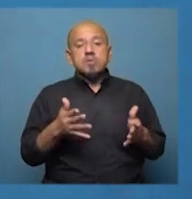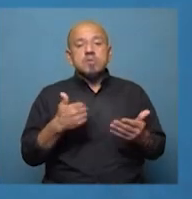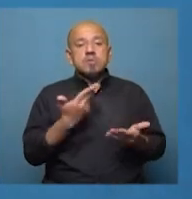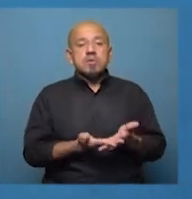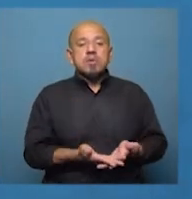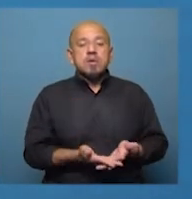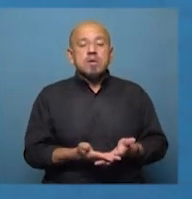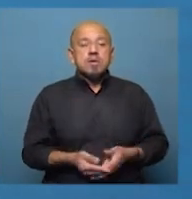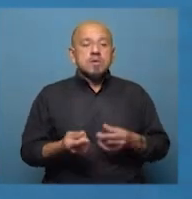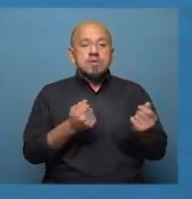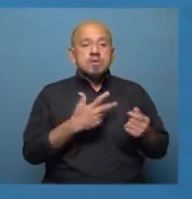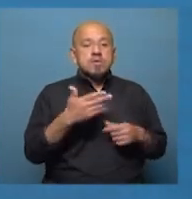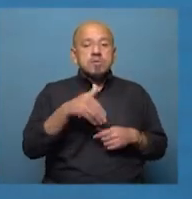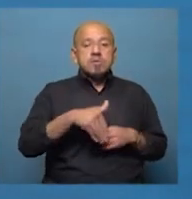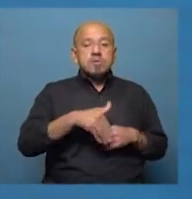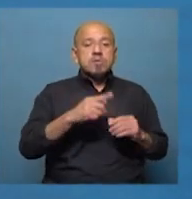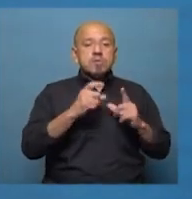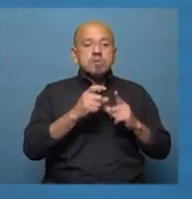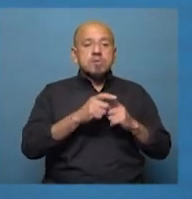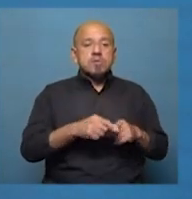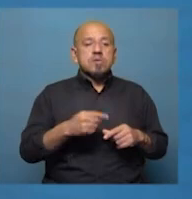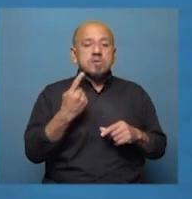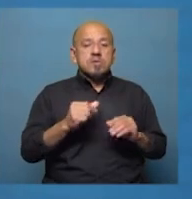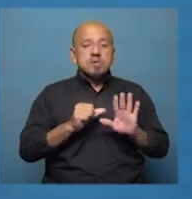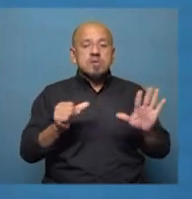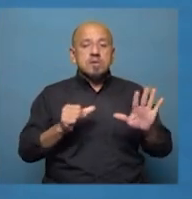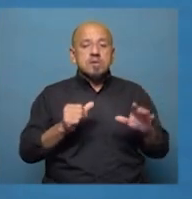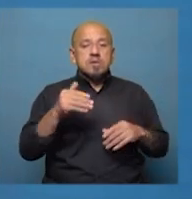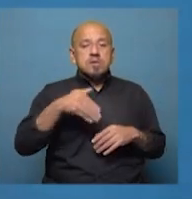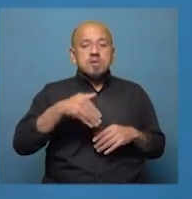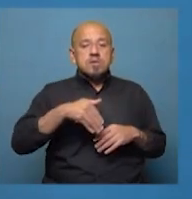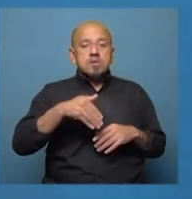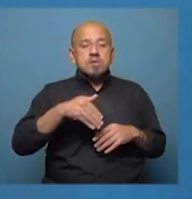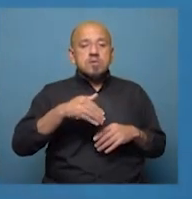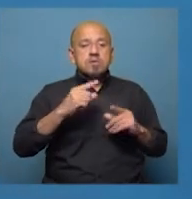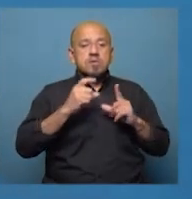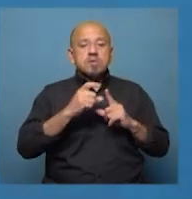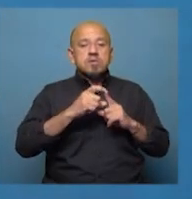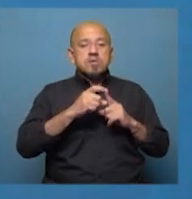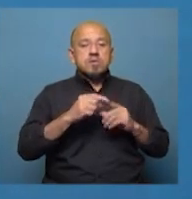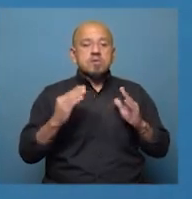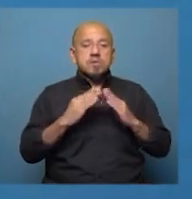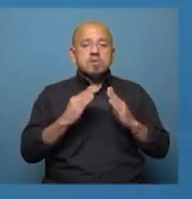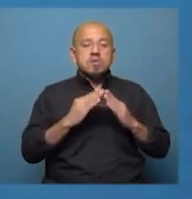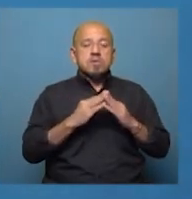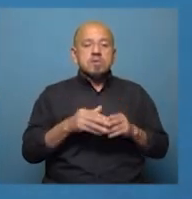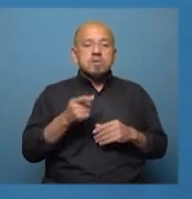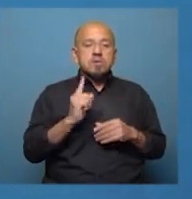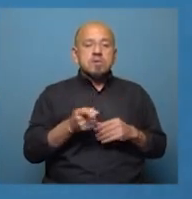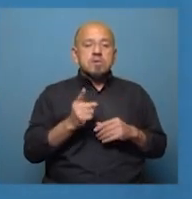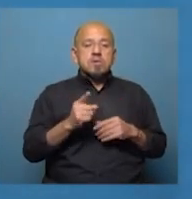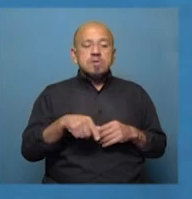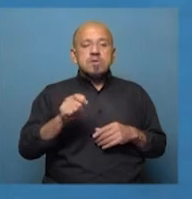que Su costo iba a ser de 3,0000 dó salió 16 casa de Galicia que es el tema que hablábamos antes fue